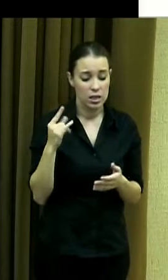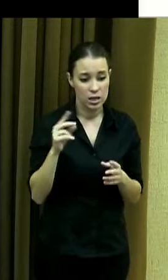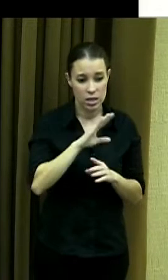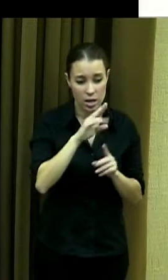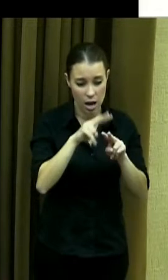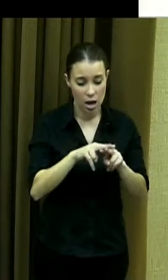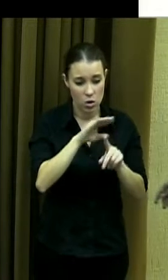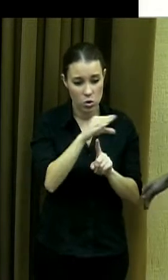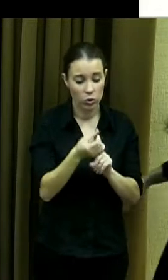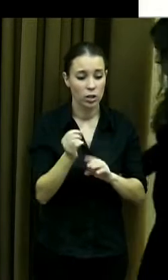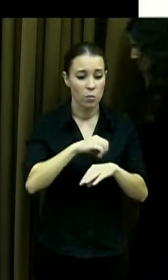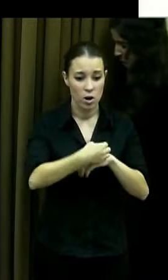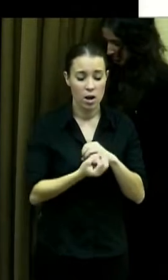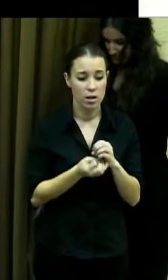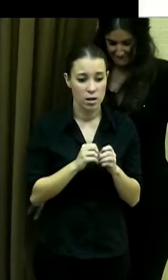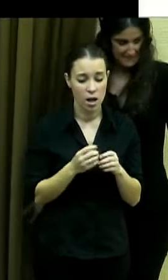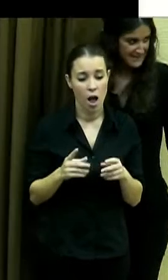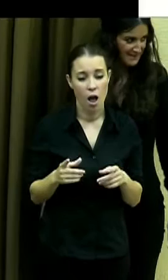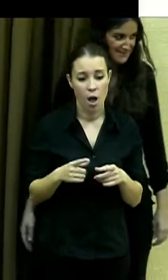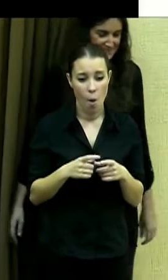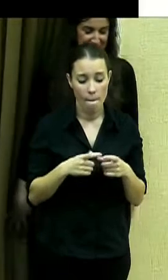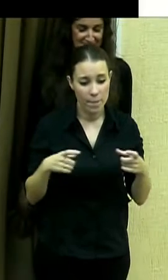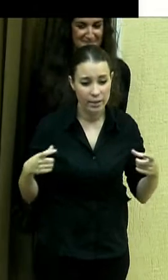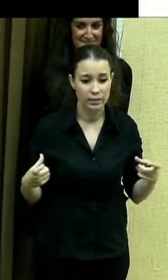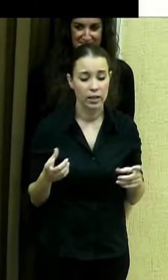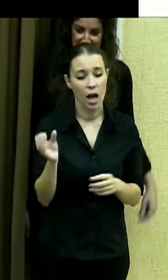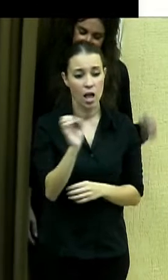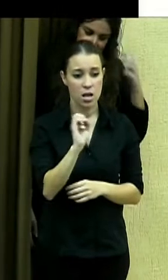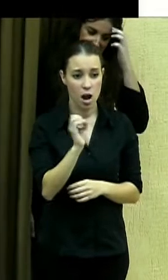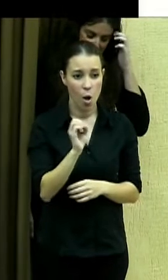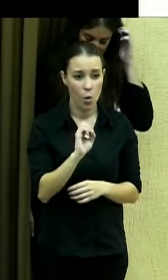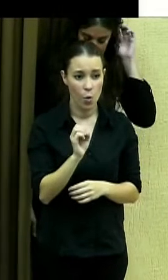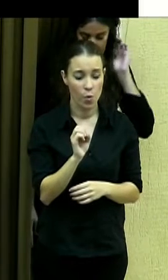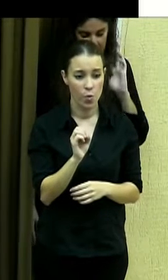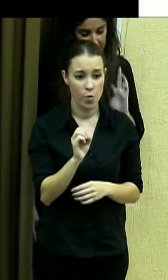molecular han hecho pues, que aumente el grado de